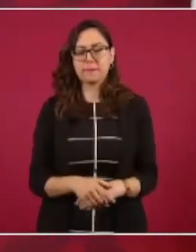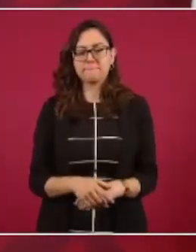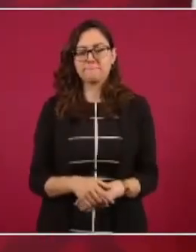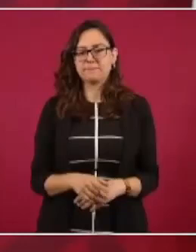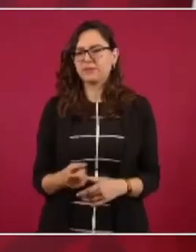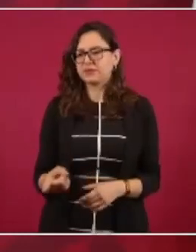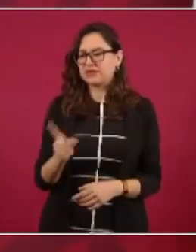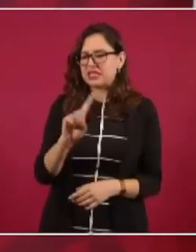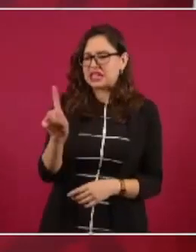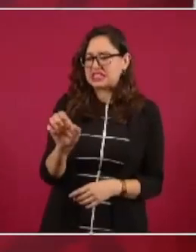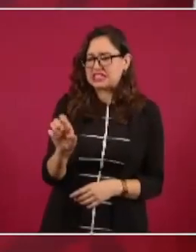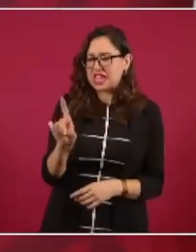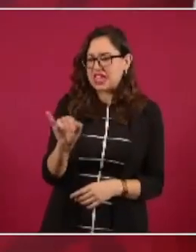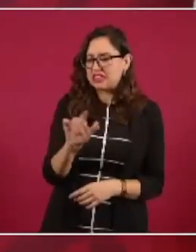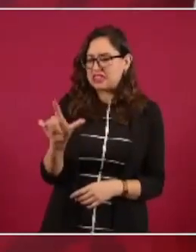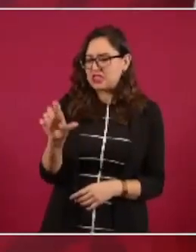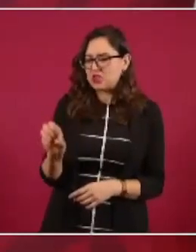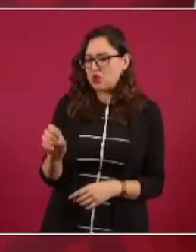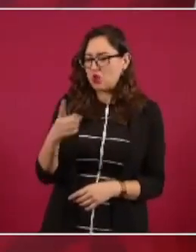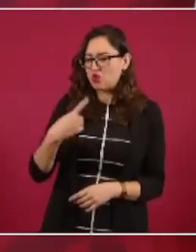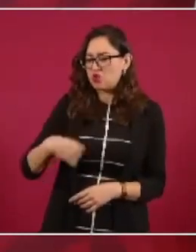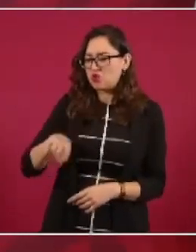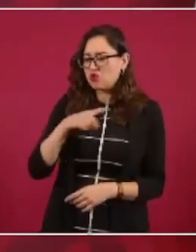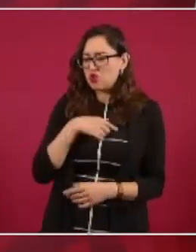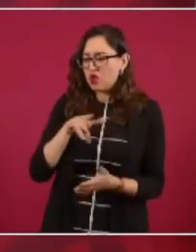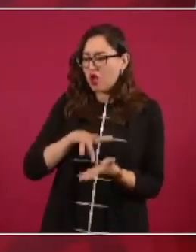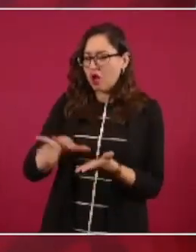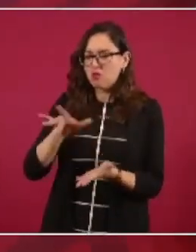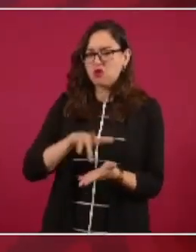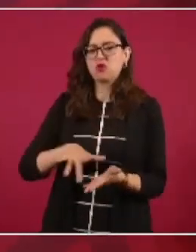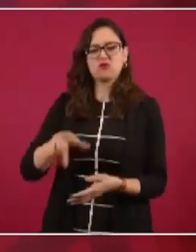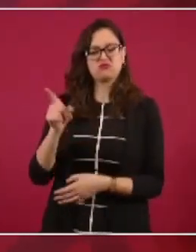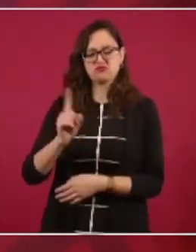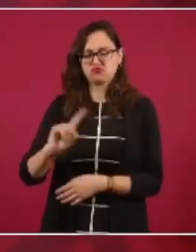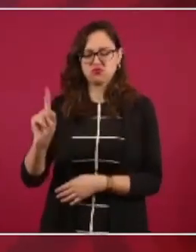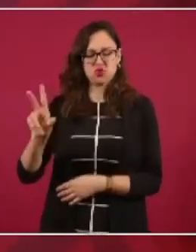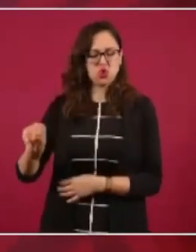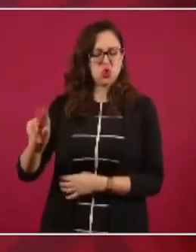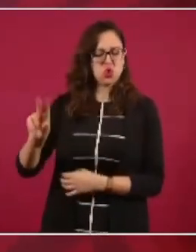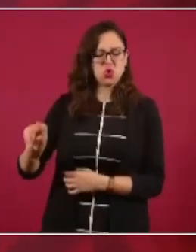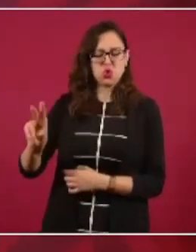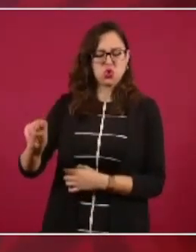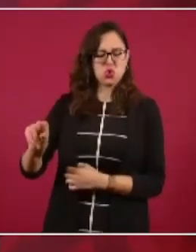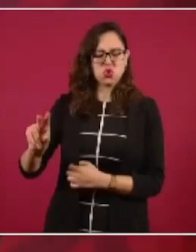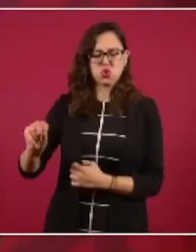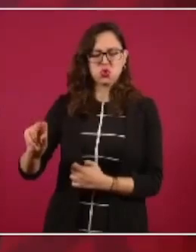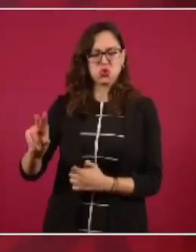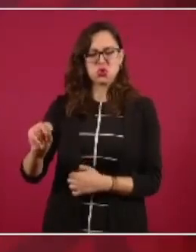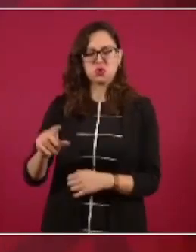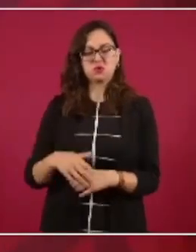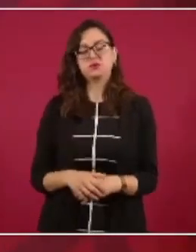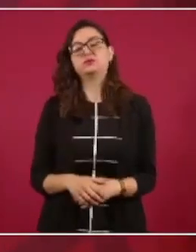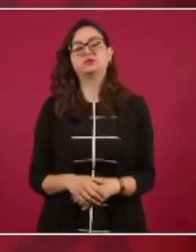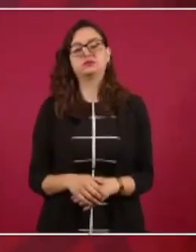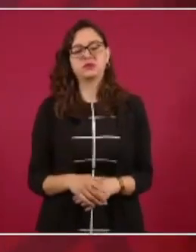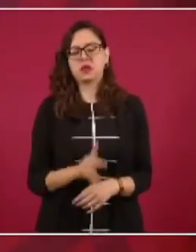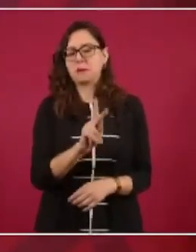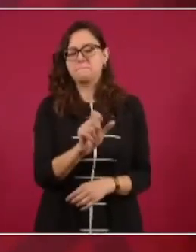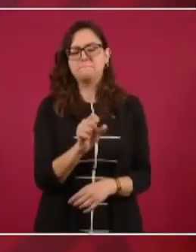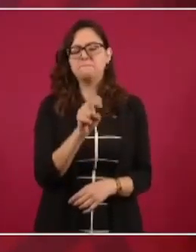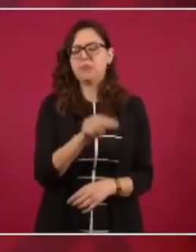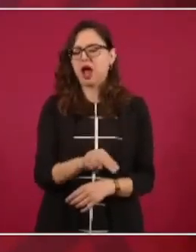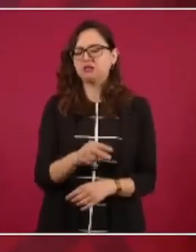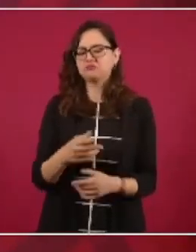Zedillo lo del FOBAPROA. No lo vamos a aprobar. Los panistas no van a aprobar